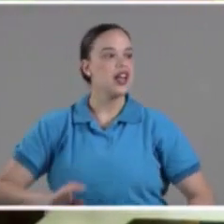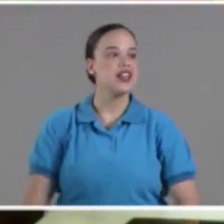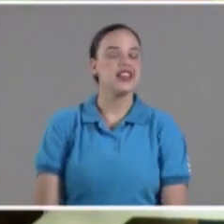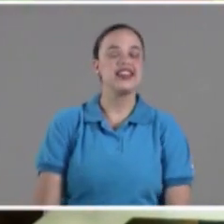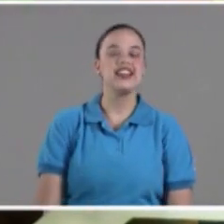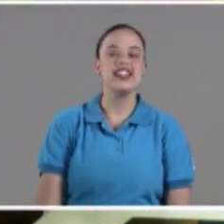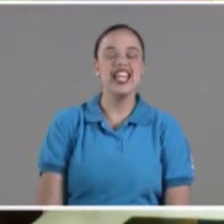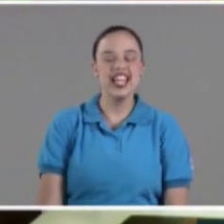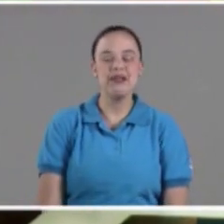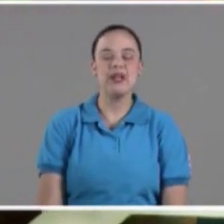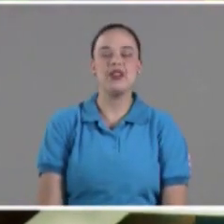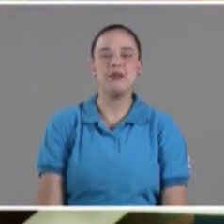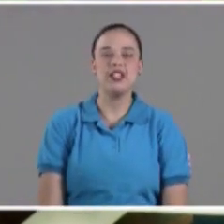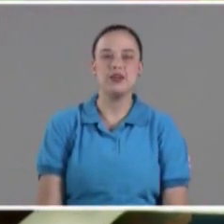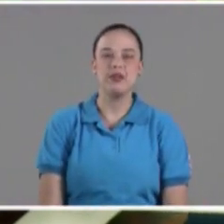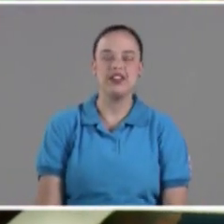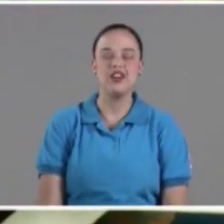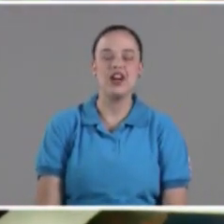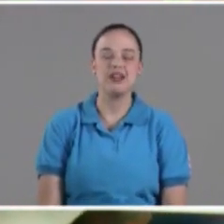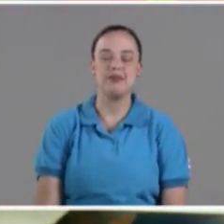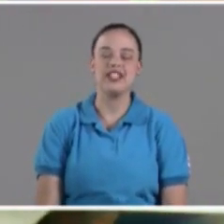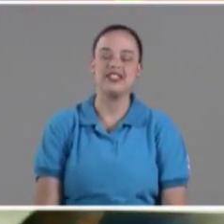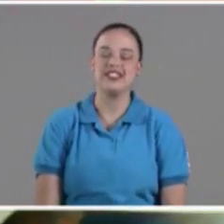pero tiene una semilla dentro